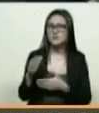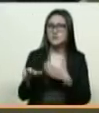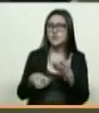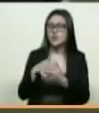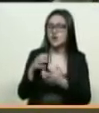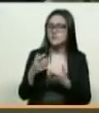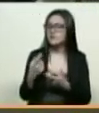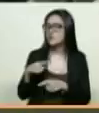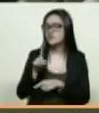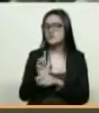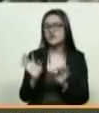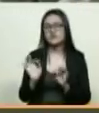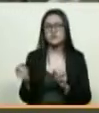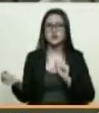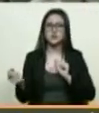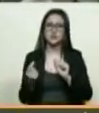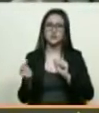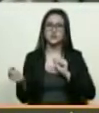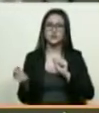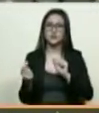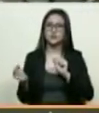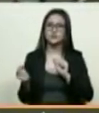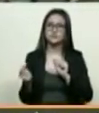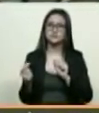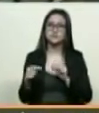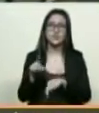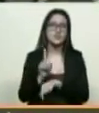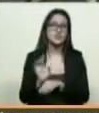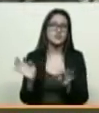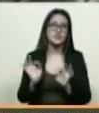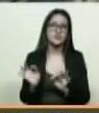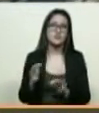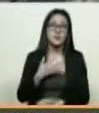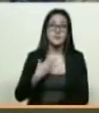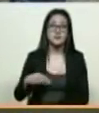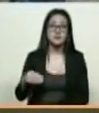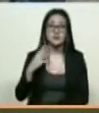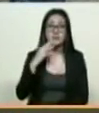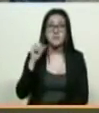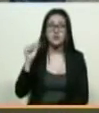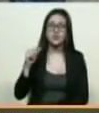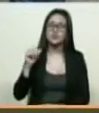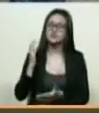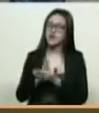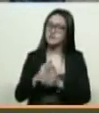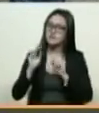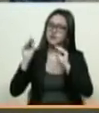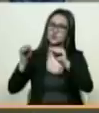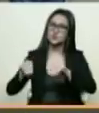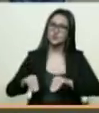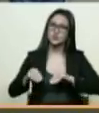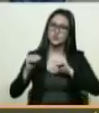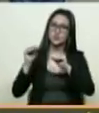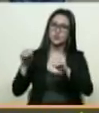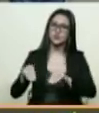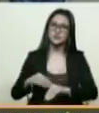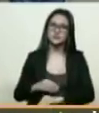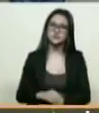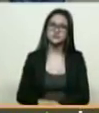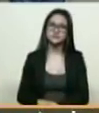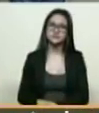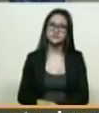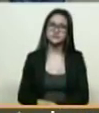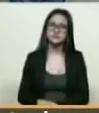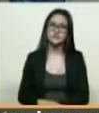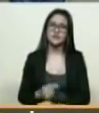es el diálogo. El diálogo. Presidente Nicolás Maduro siempre ha insistido en